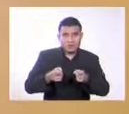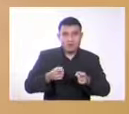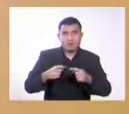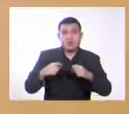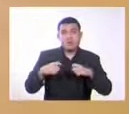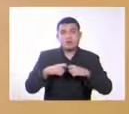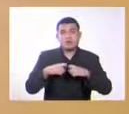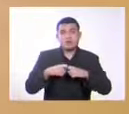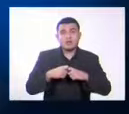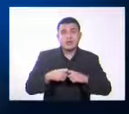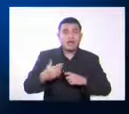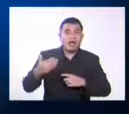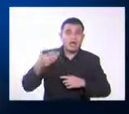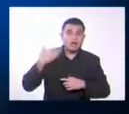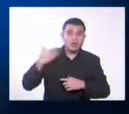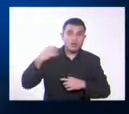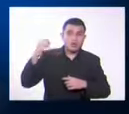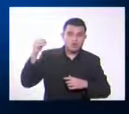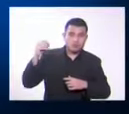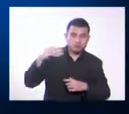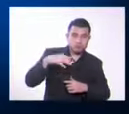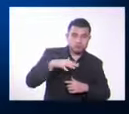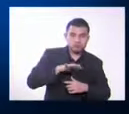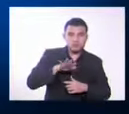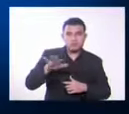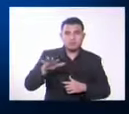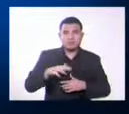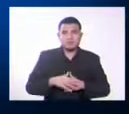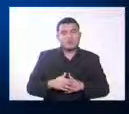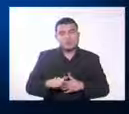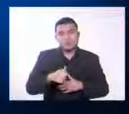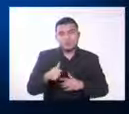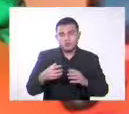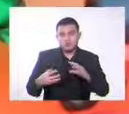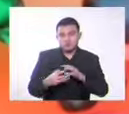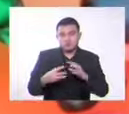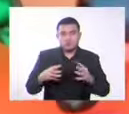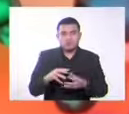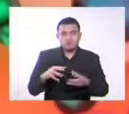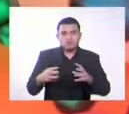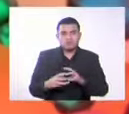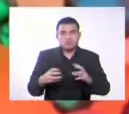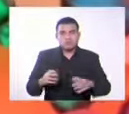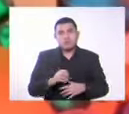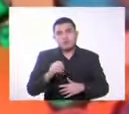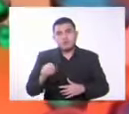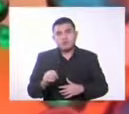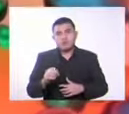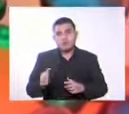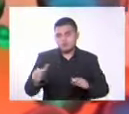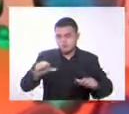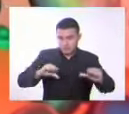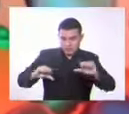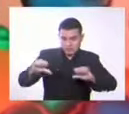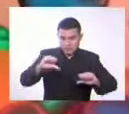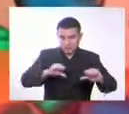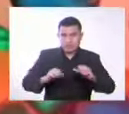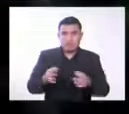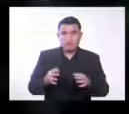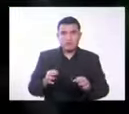reflejar la luz. Otros muestran diferentes propiedades magnéticas o se activan químicamente de manera muy